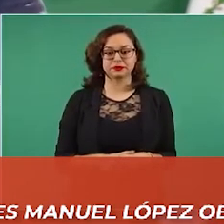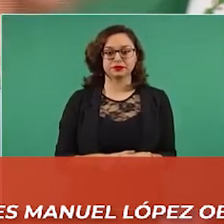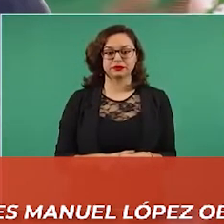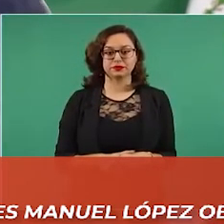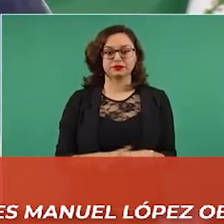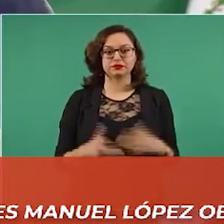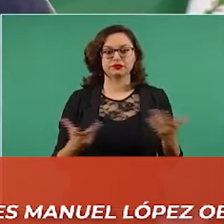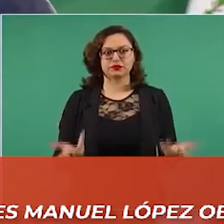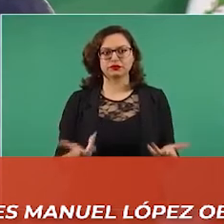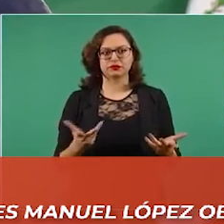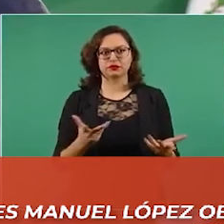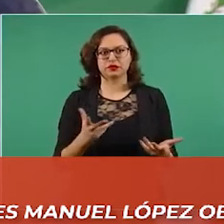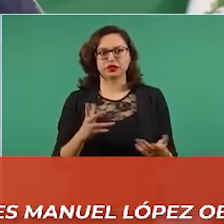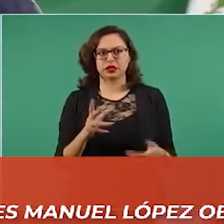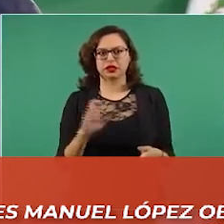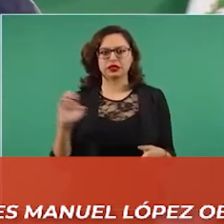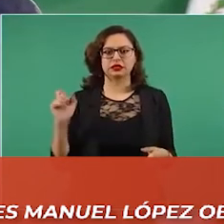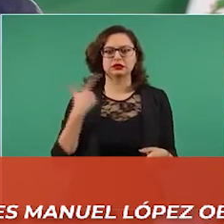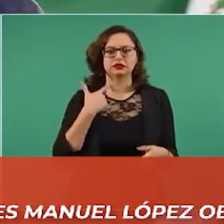Nunca un cuestionamiento,